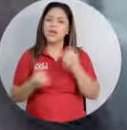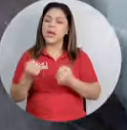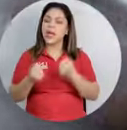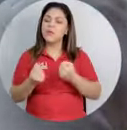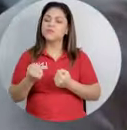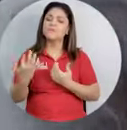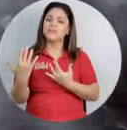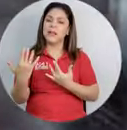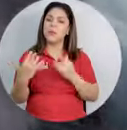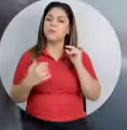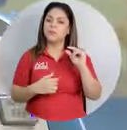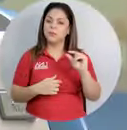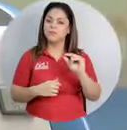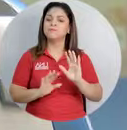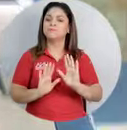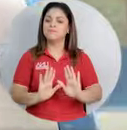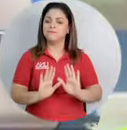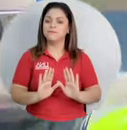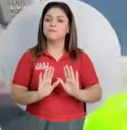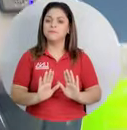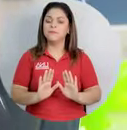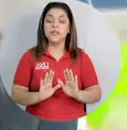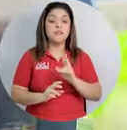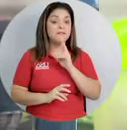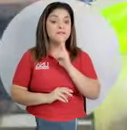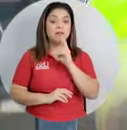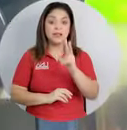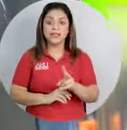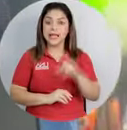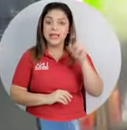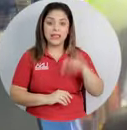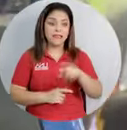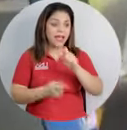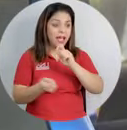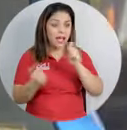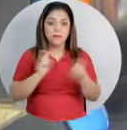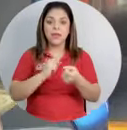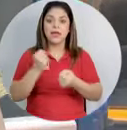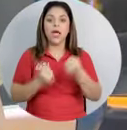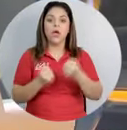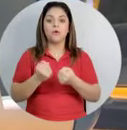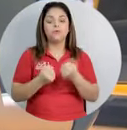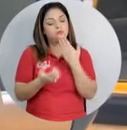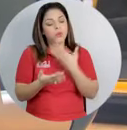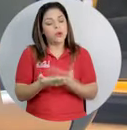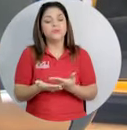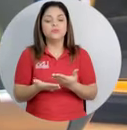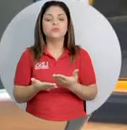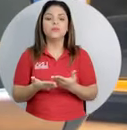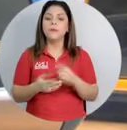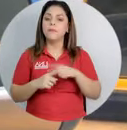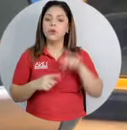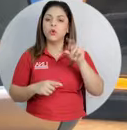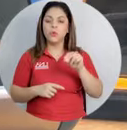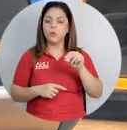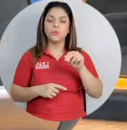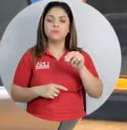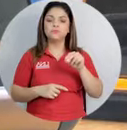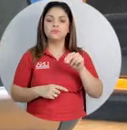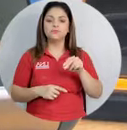los insumos. Mejor esperarse. No, y si definitivamente se tiene que hacer el cambio, nuevamente no